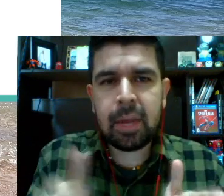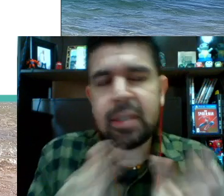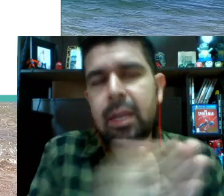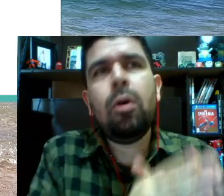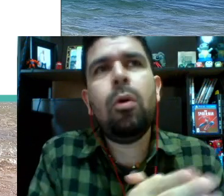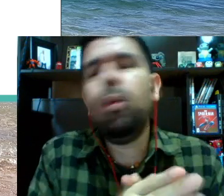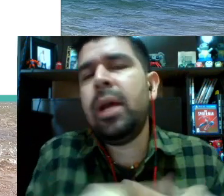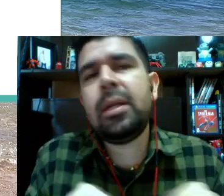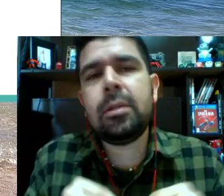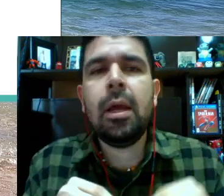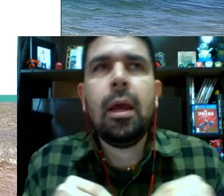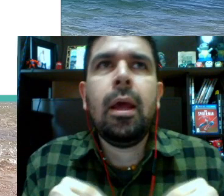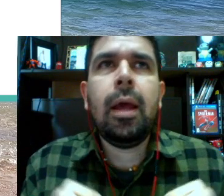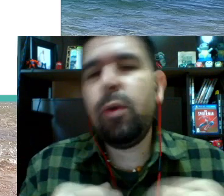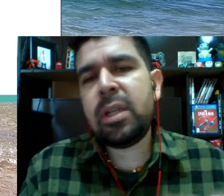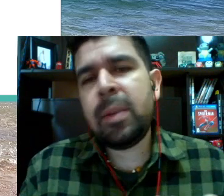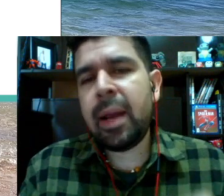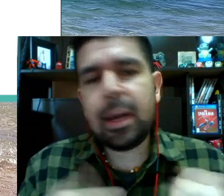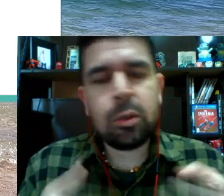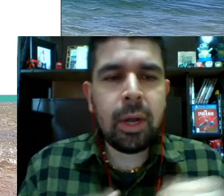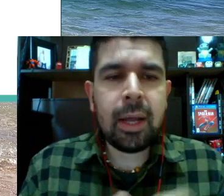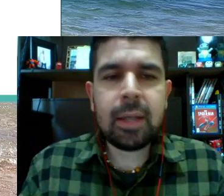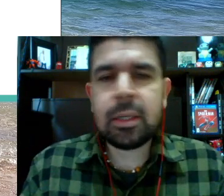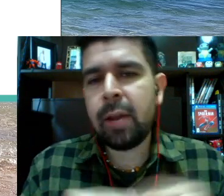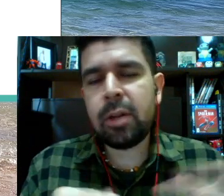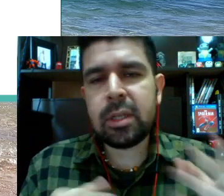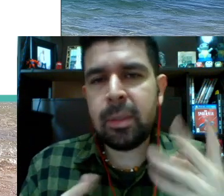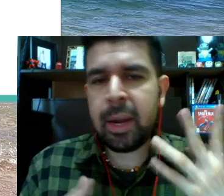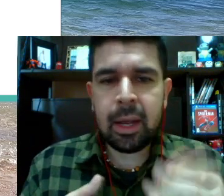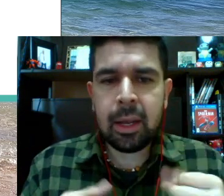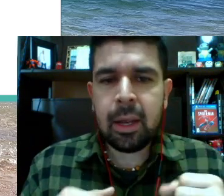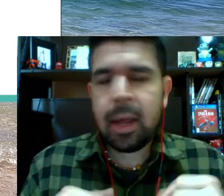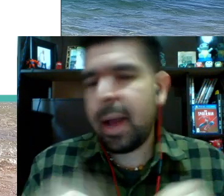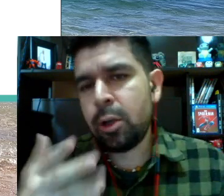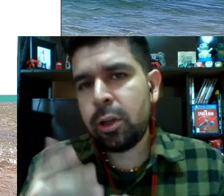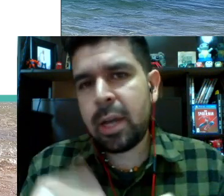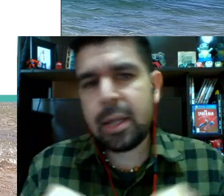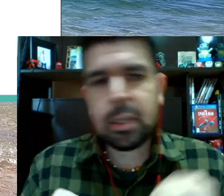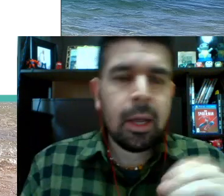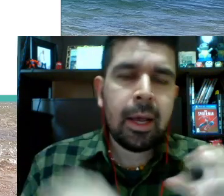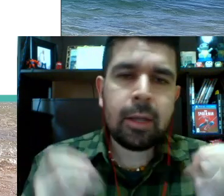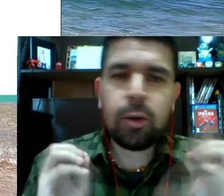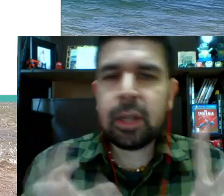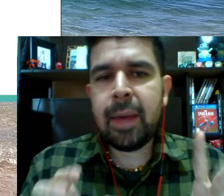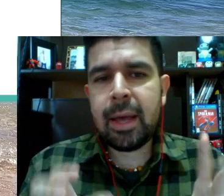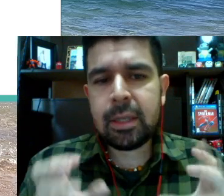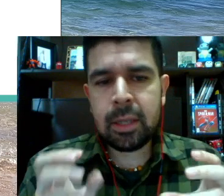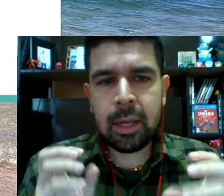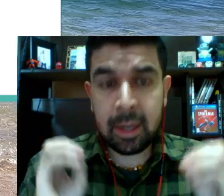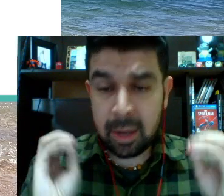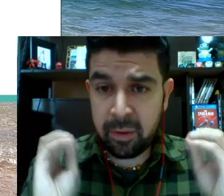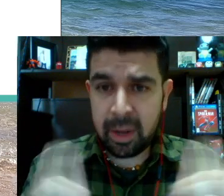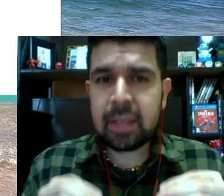haciendo un as en una semana hagas una y en otra semana las otras son actividades